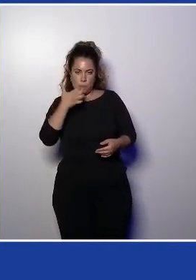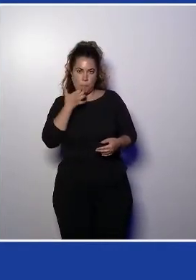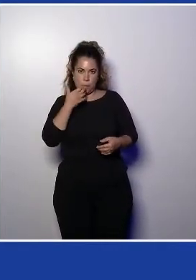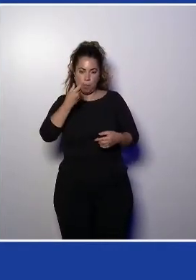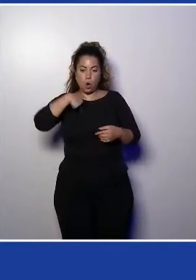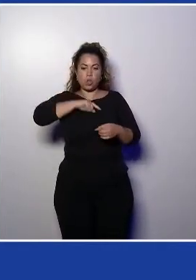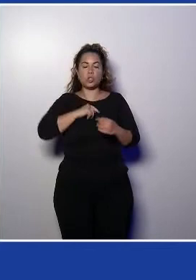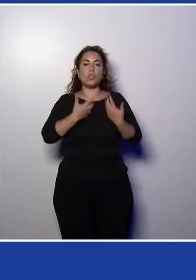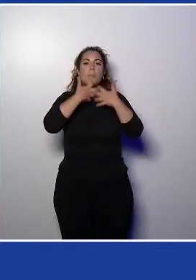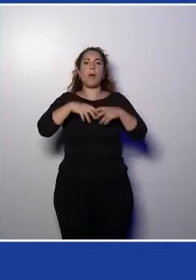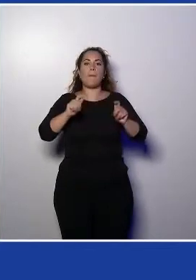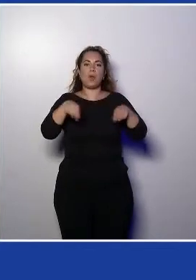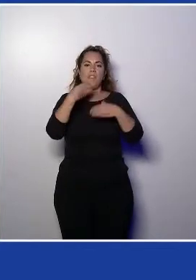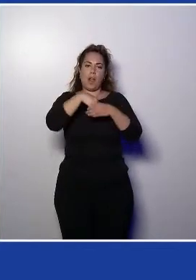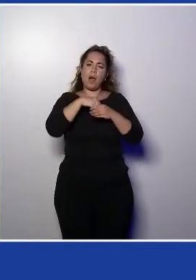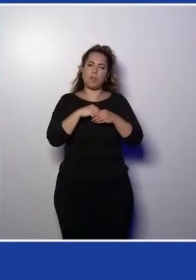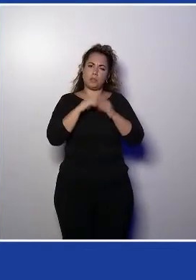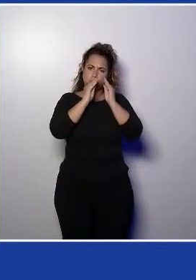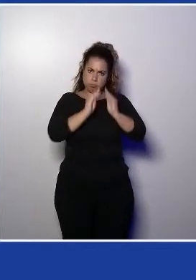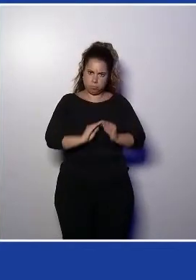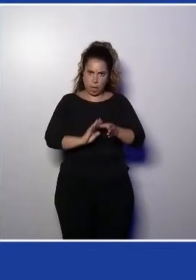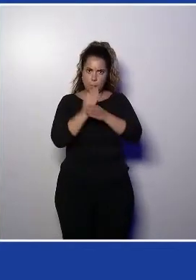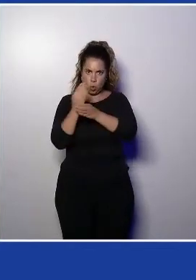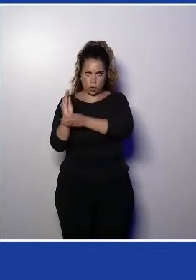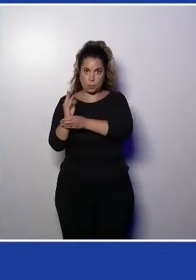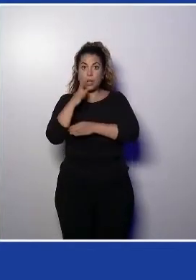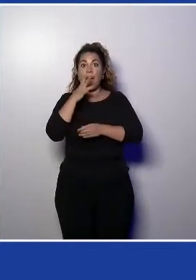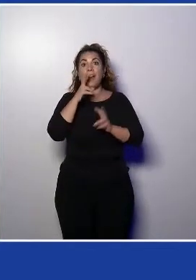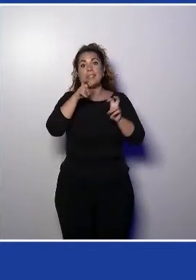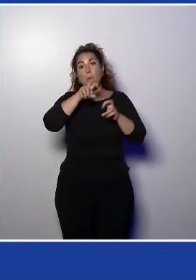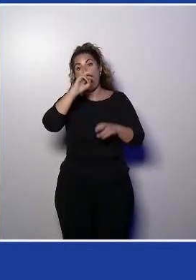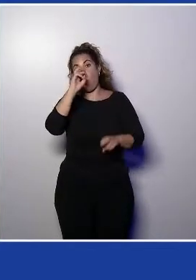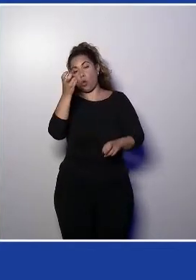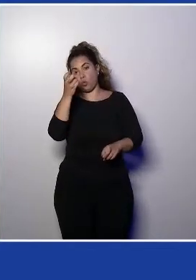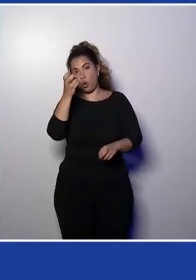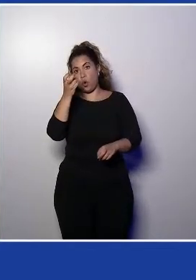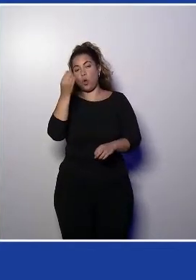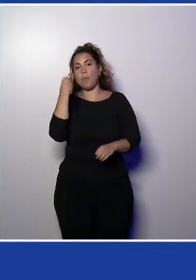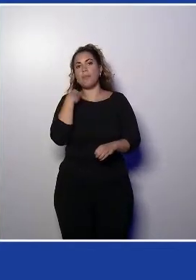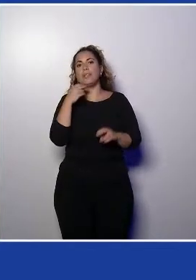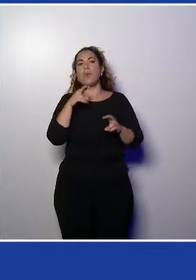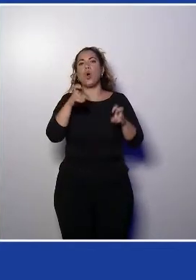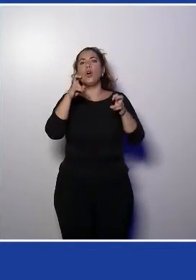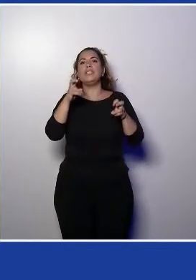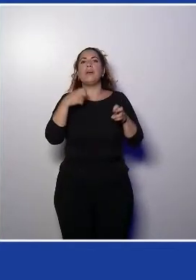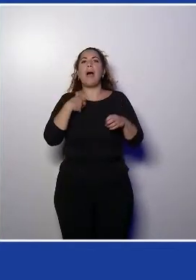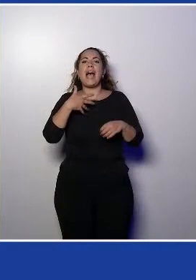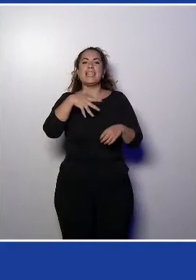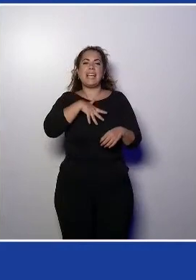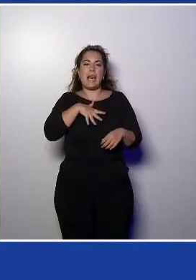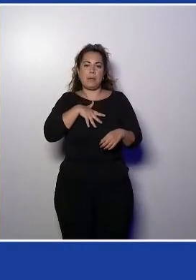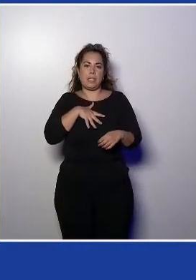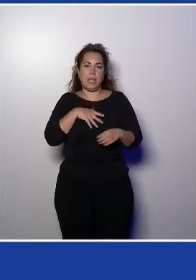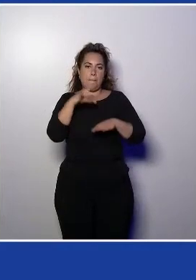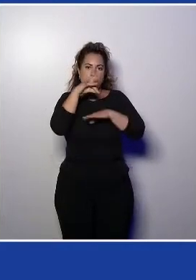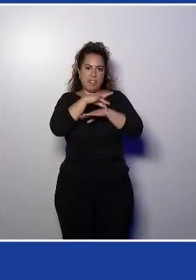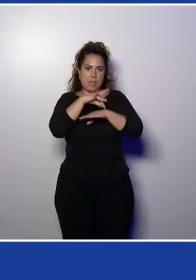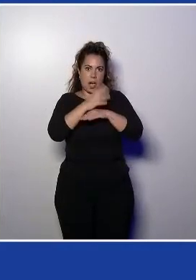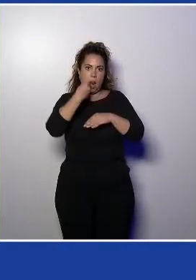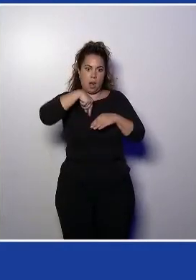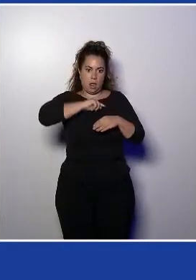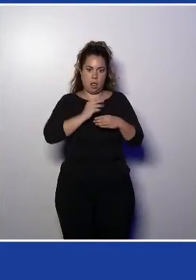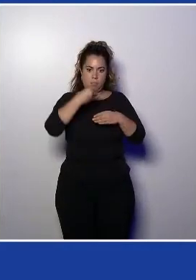la biofábrica. Y ahora encaminamos otro tema que tiene que ver con el cannabis medicinal, que también lo producimos